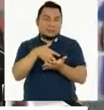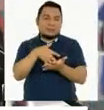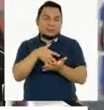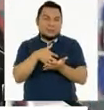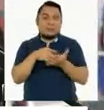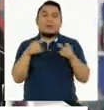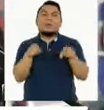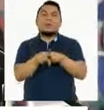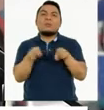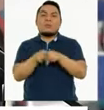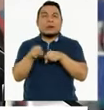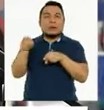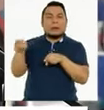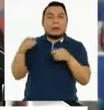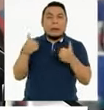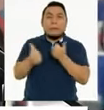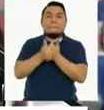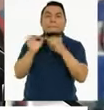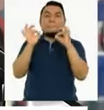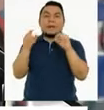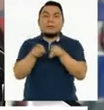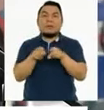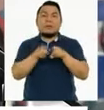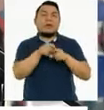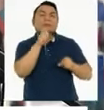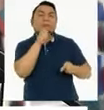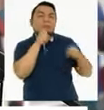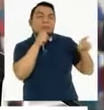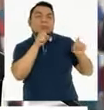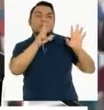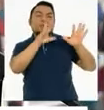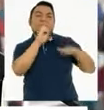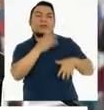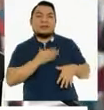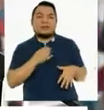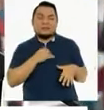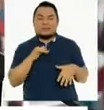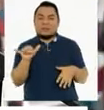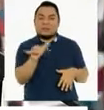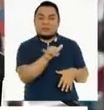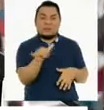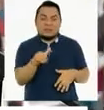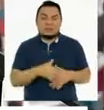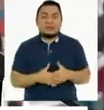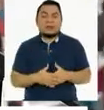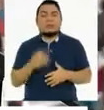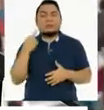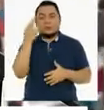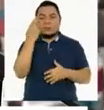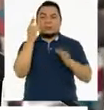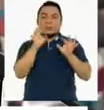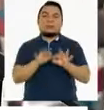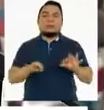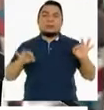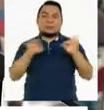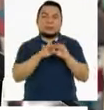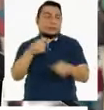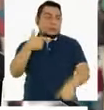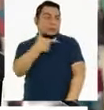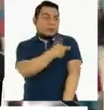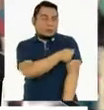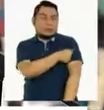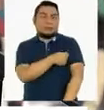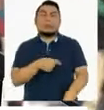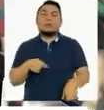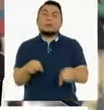equivalente a la de los adultos mayores que no tienen este síndrome. Por eso es fundamental vacunarlos al